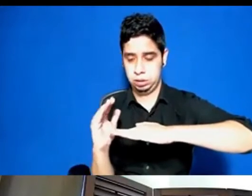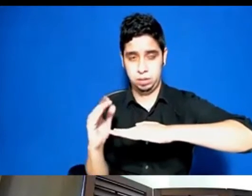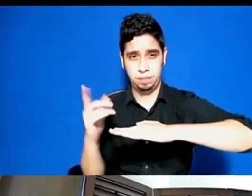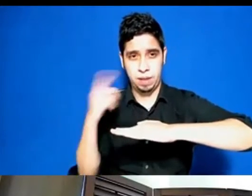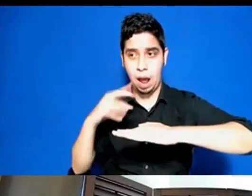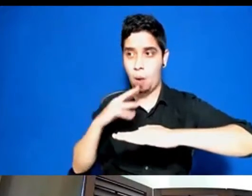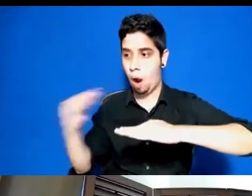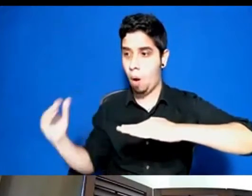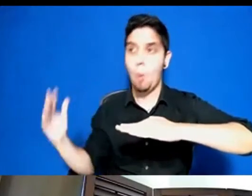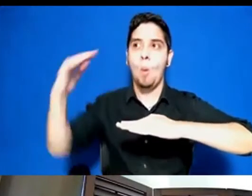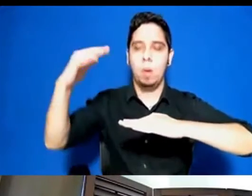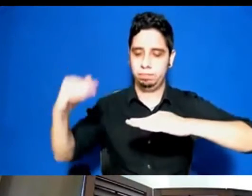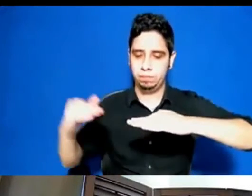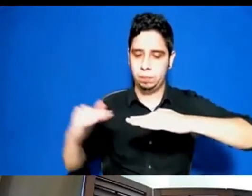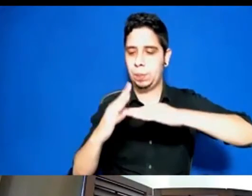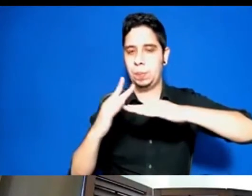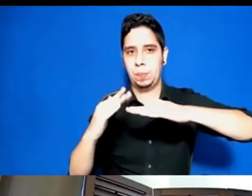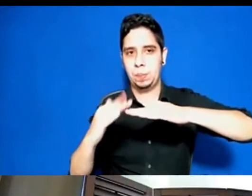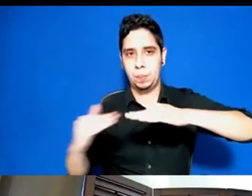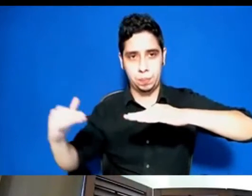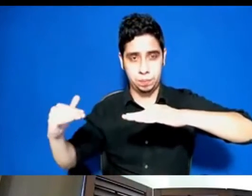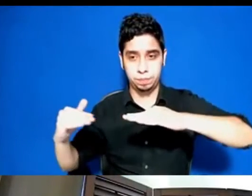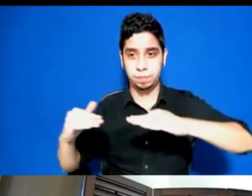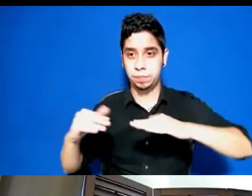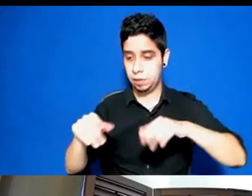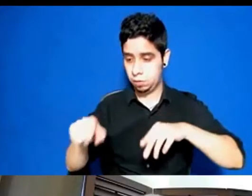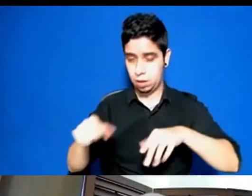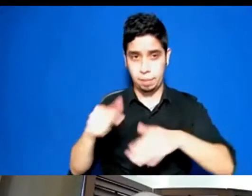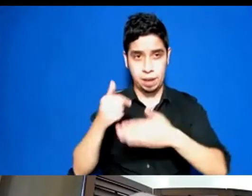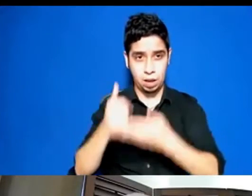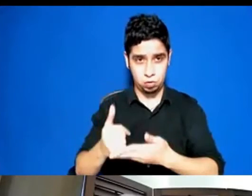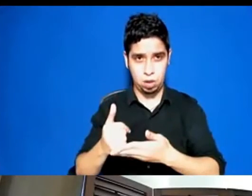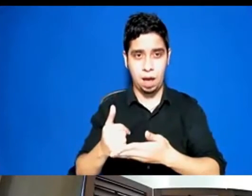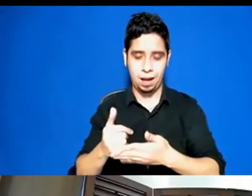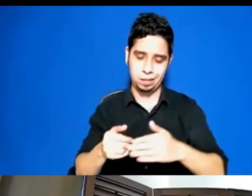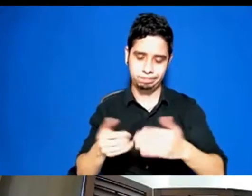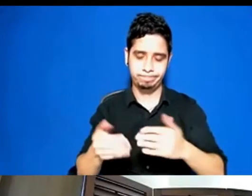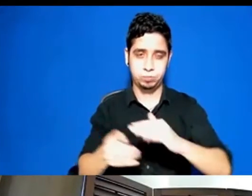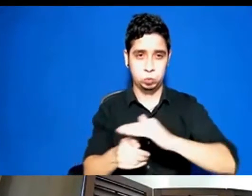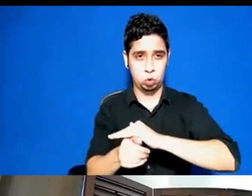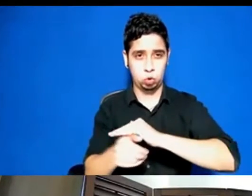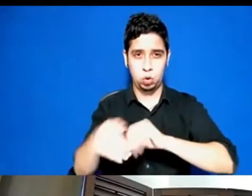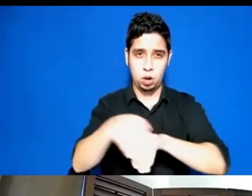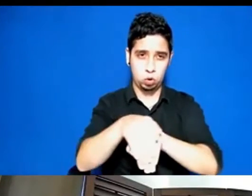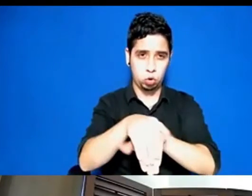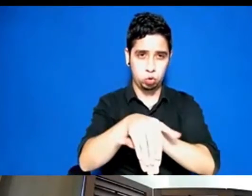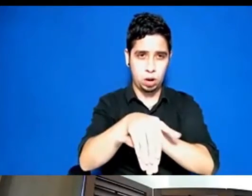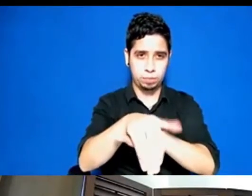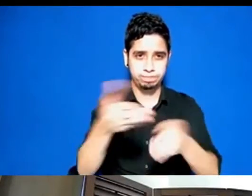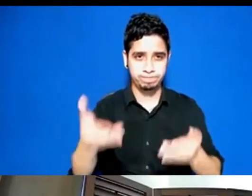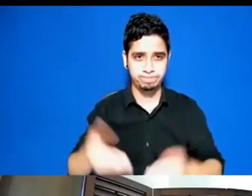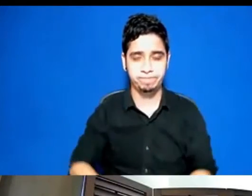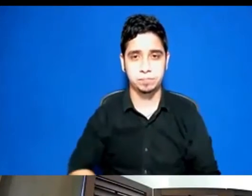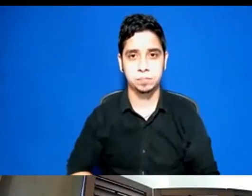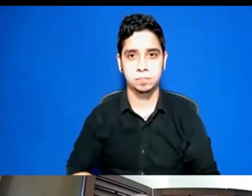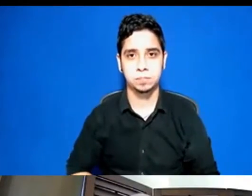Ajá. Como tal. Uh-huh. Y las tortugas. Y una pregunta. O sea, vamos a explicar bien, bien, y